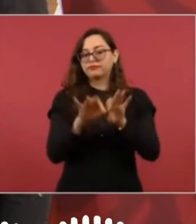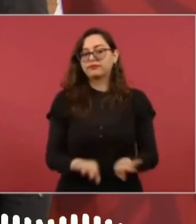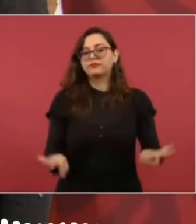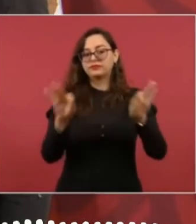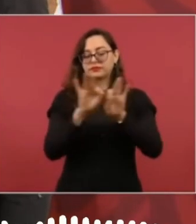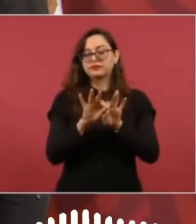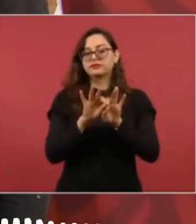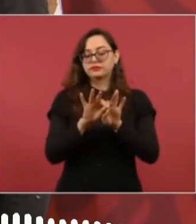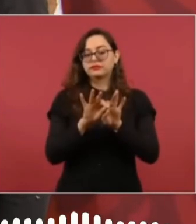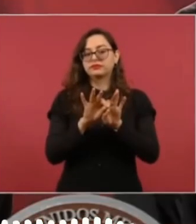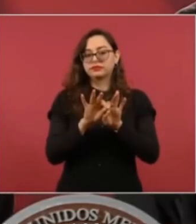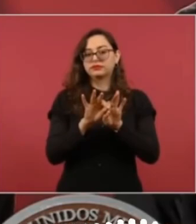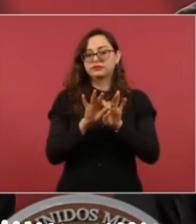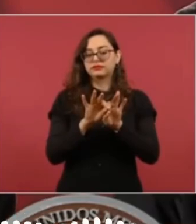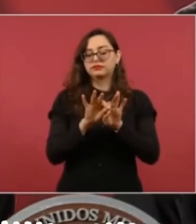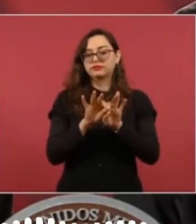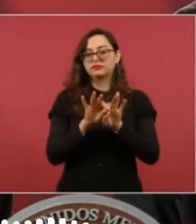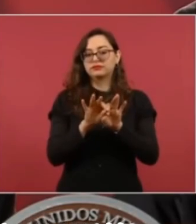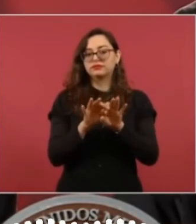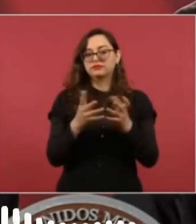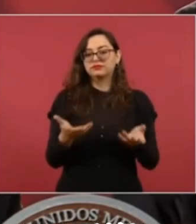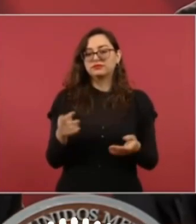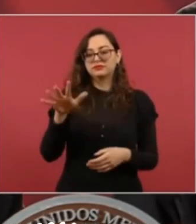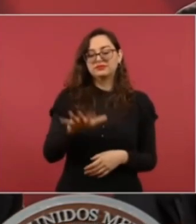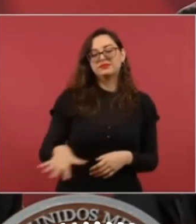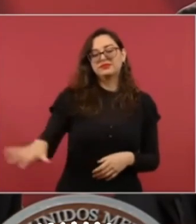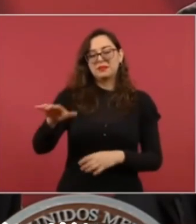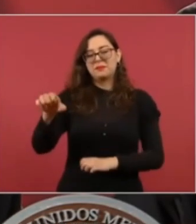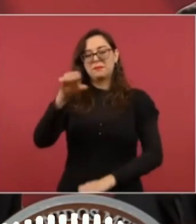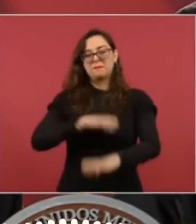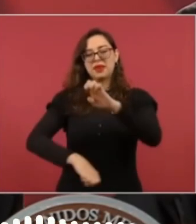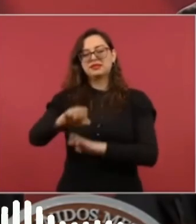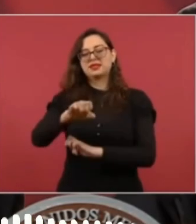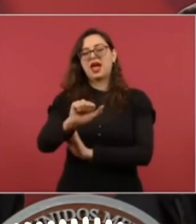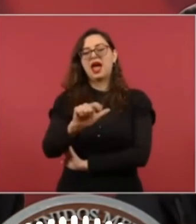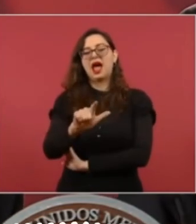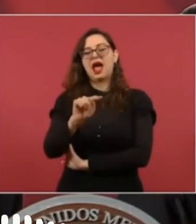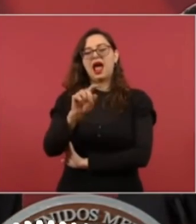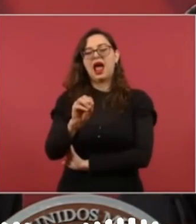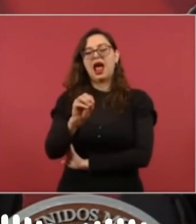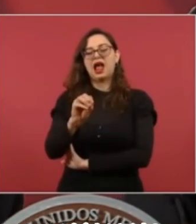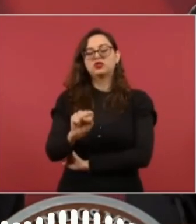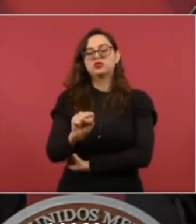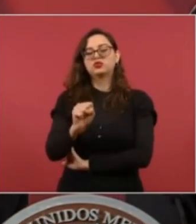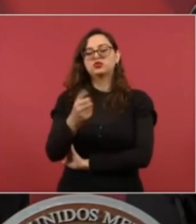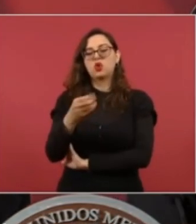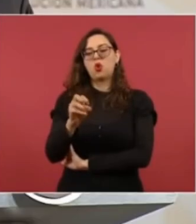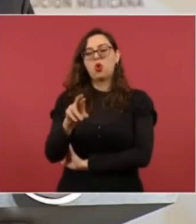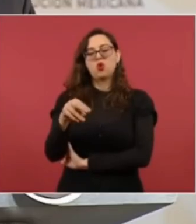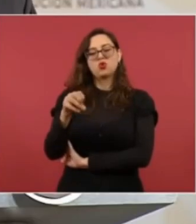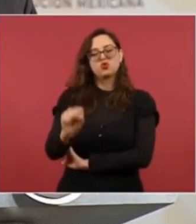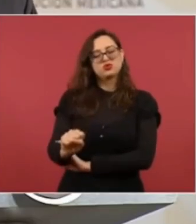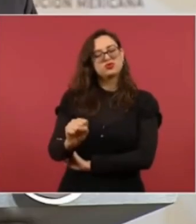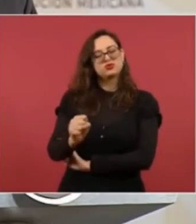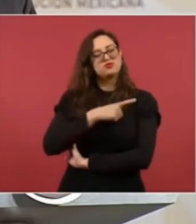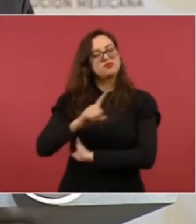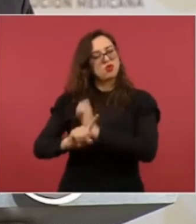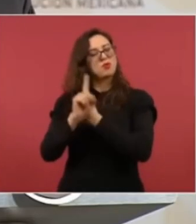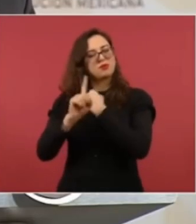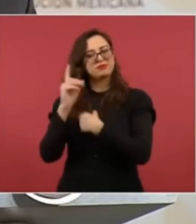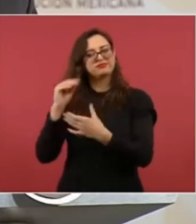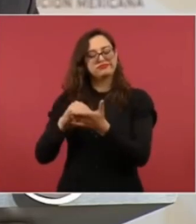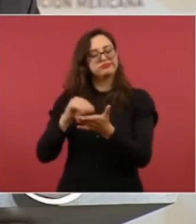Por cierto, licenciado, ¿qué le dijo el presidente ahora que lo vio para presentarle la renuncia? No, yo no